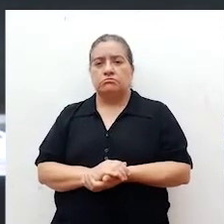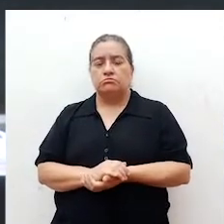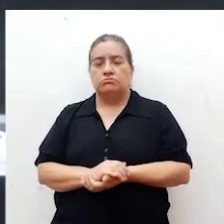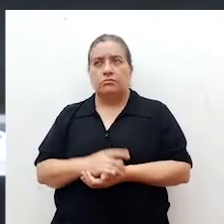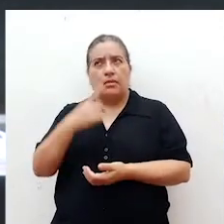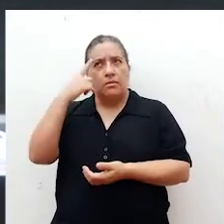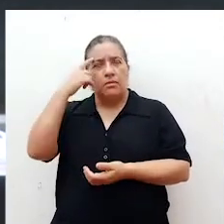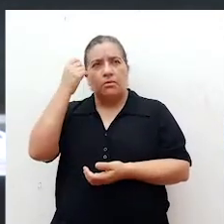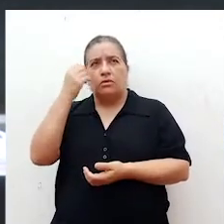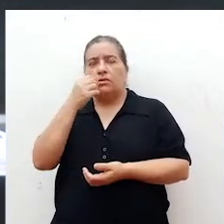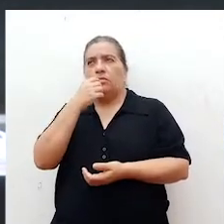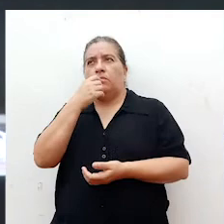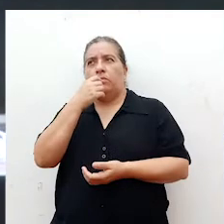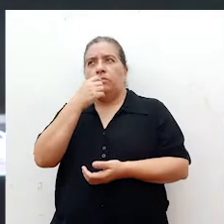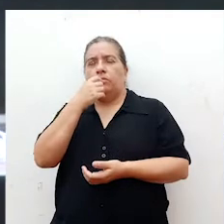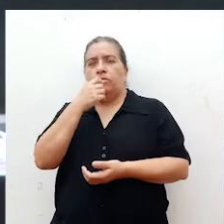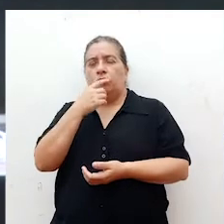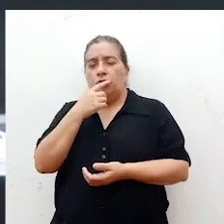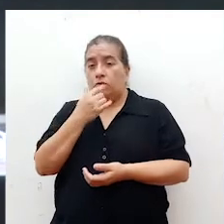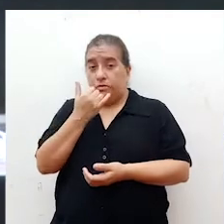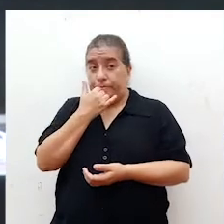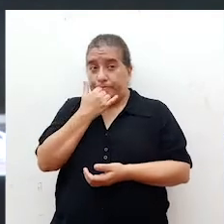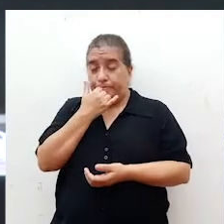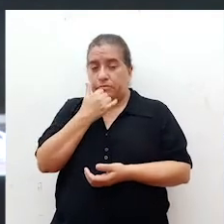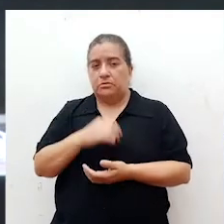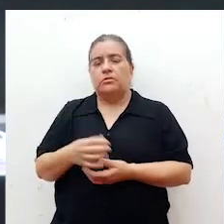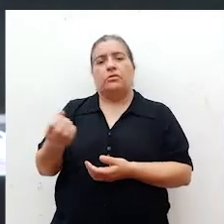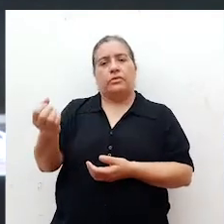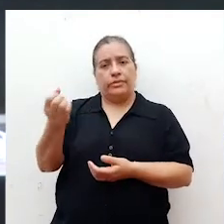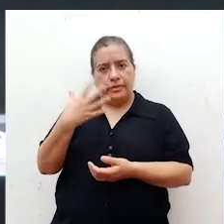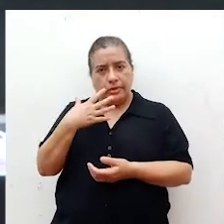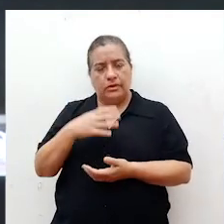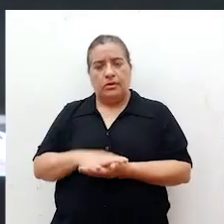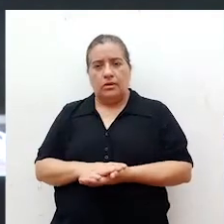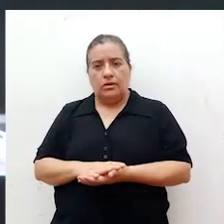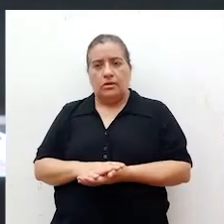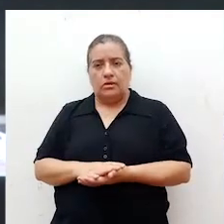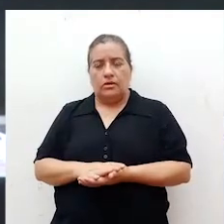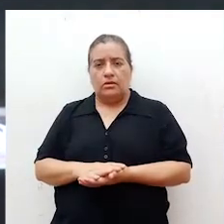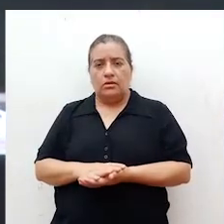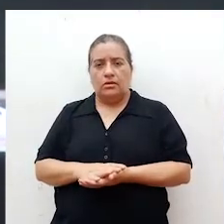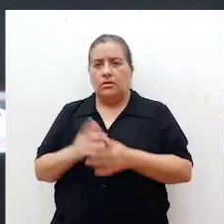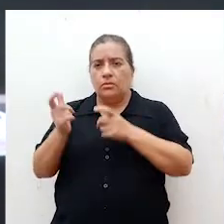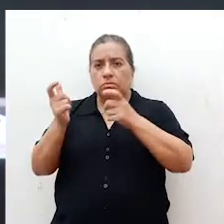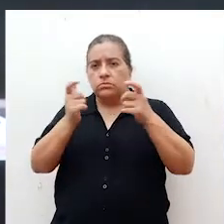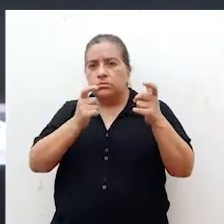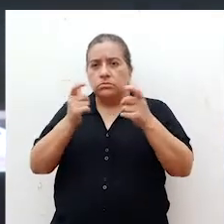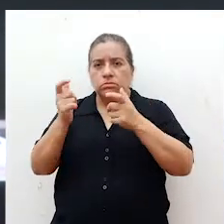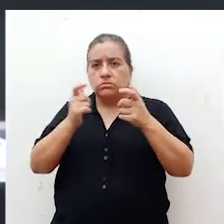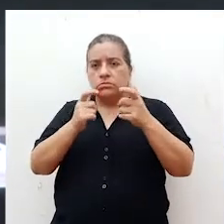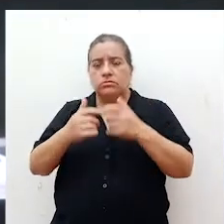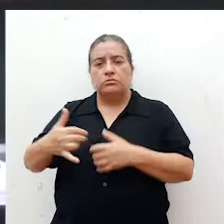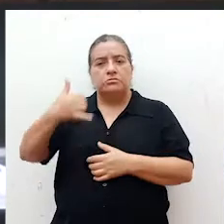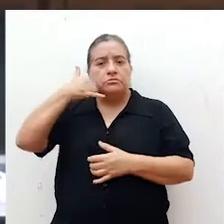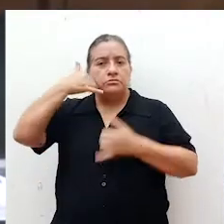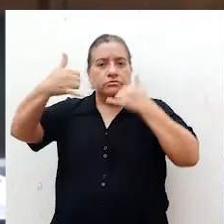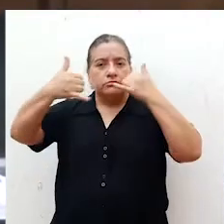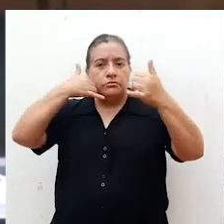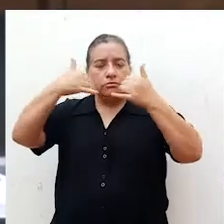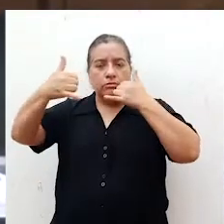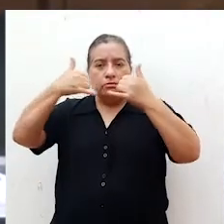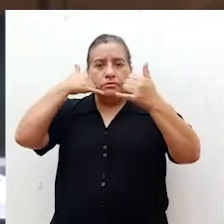nosotros hicimos fue que, si la memoria no me falla, dijeron, hemos